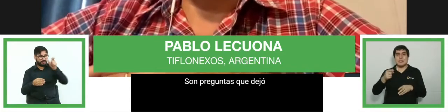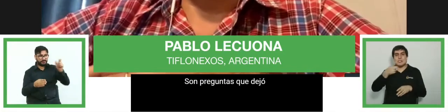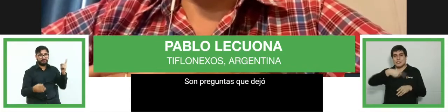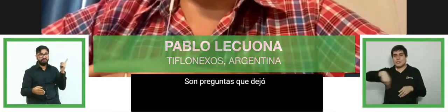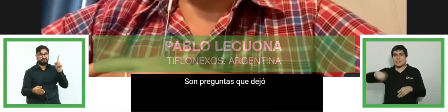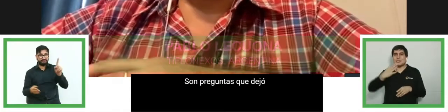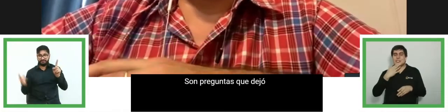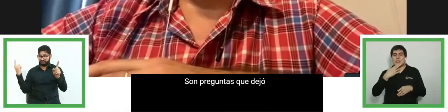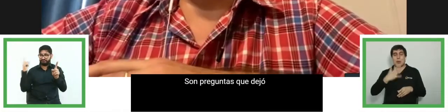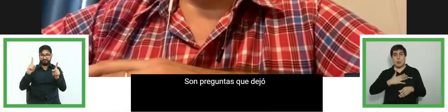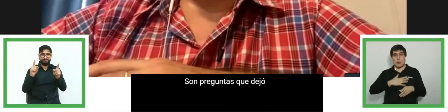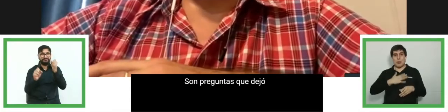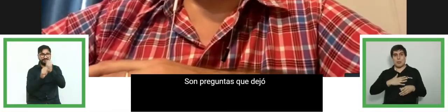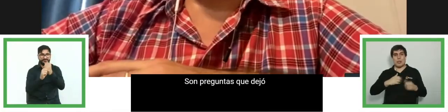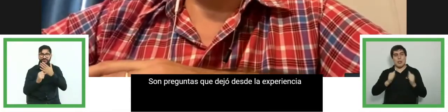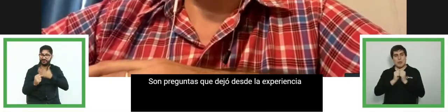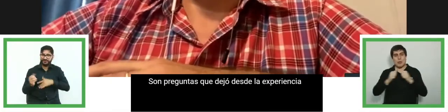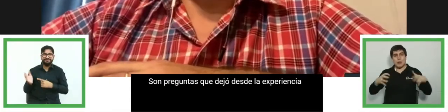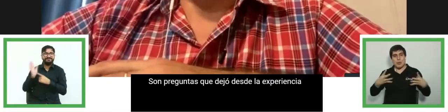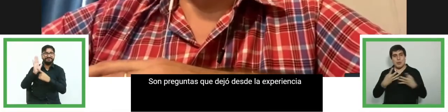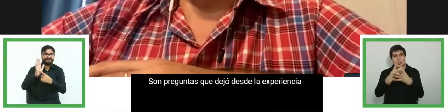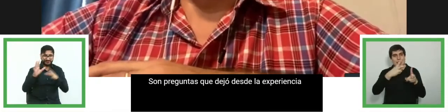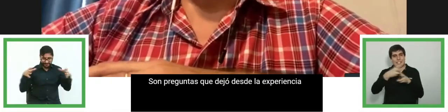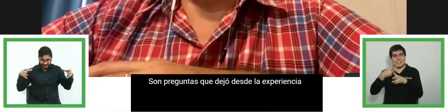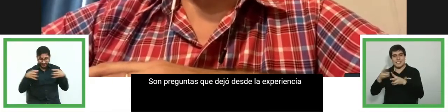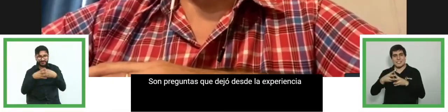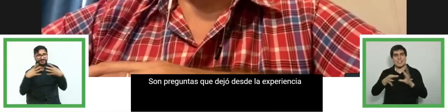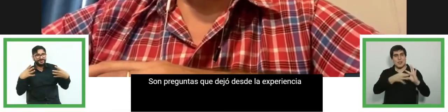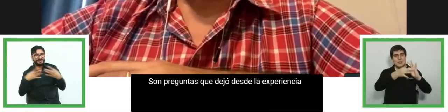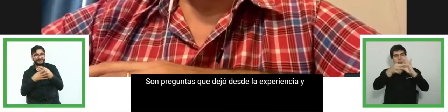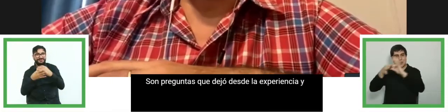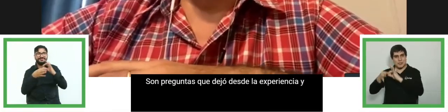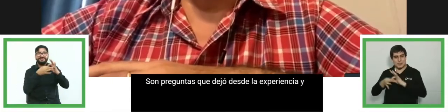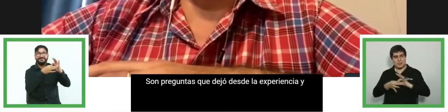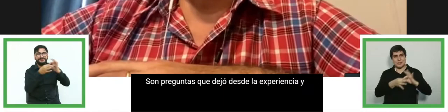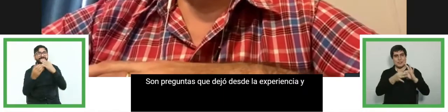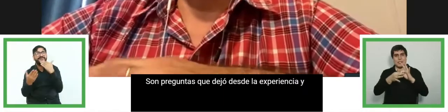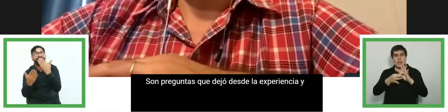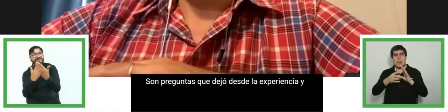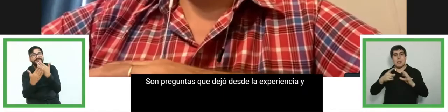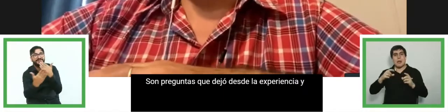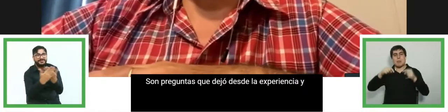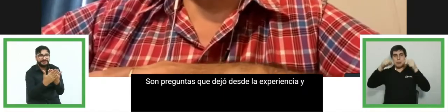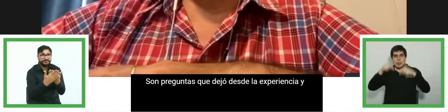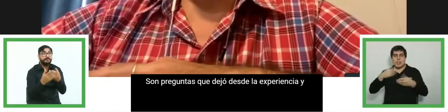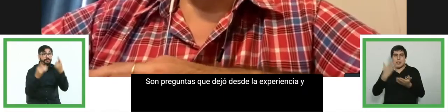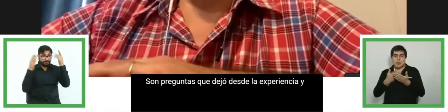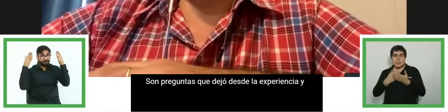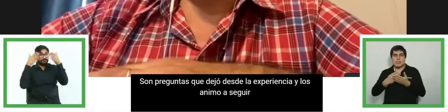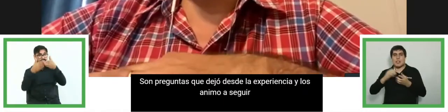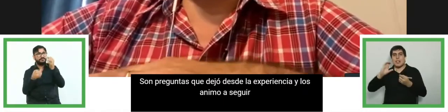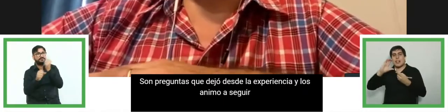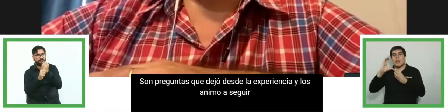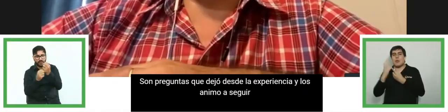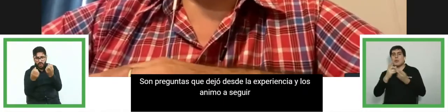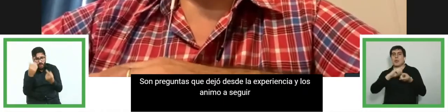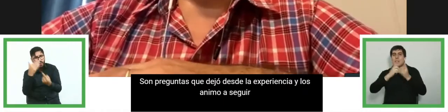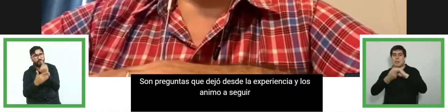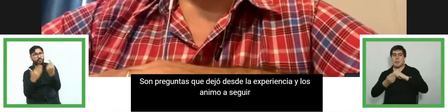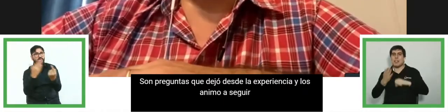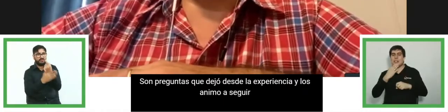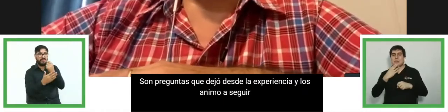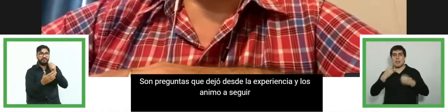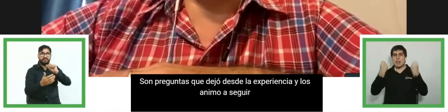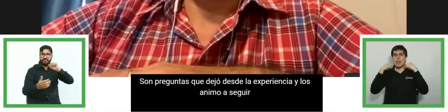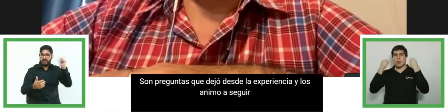para a seguir armando redes, que es lo que nos permite, mientras cambiamos la cultura y las políticas públicas y esta